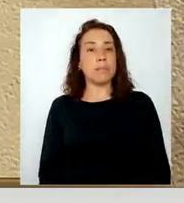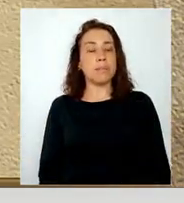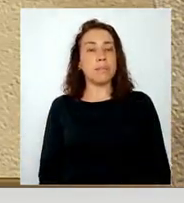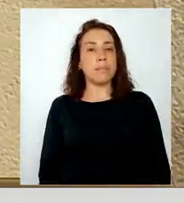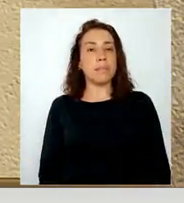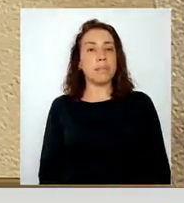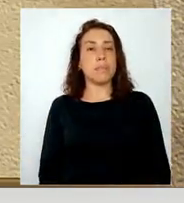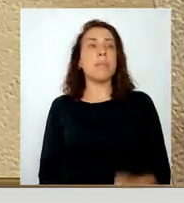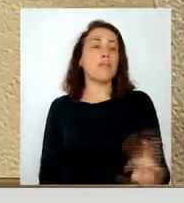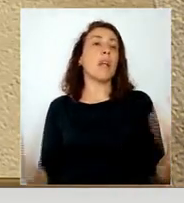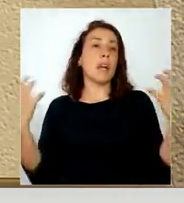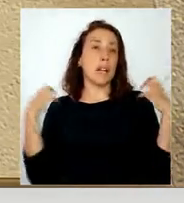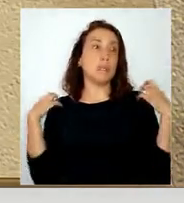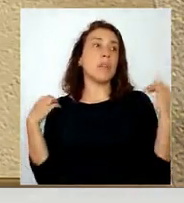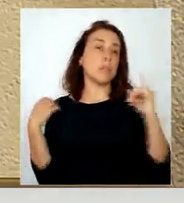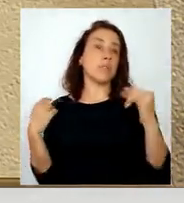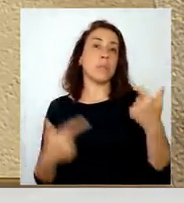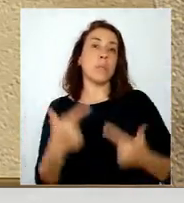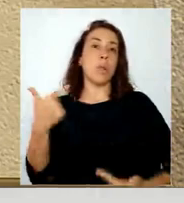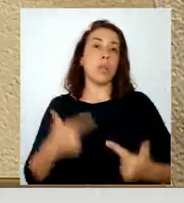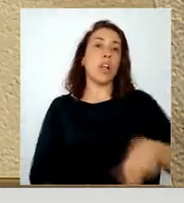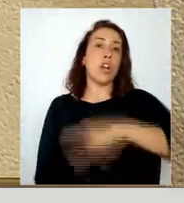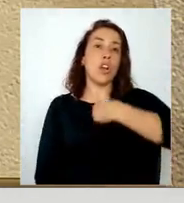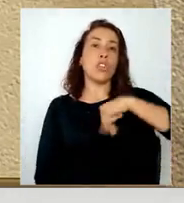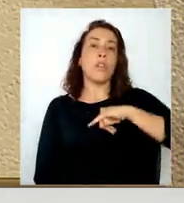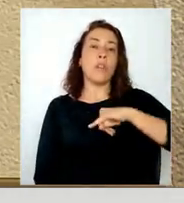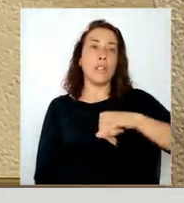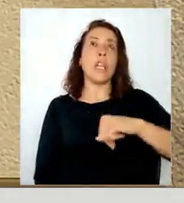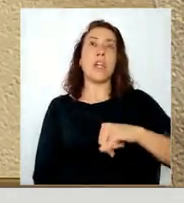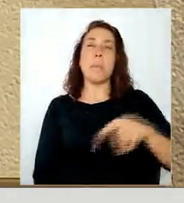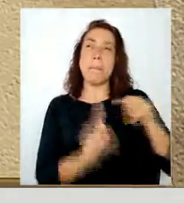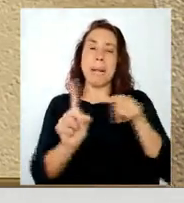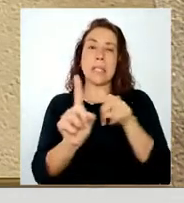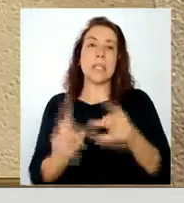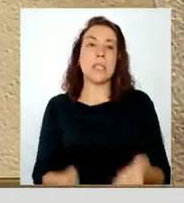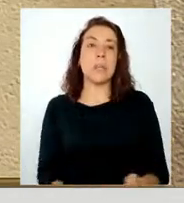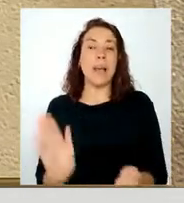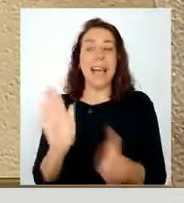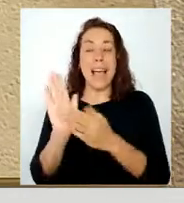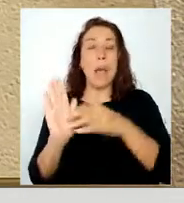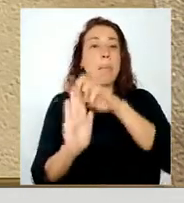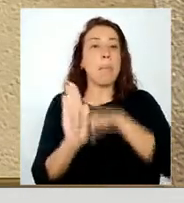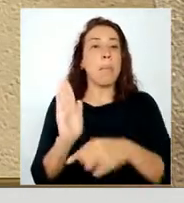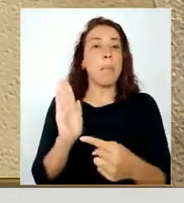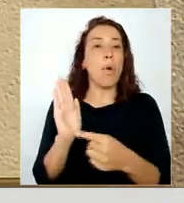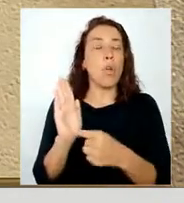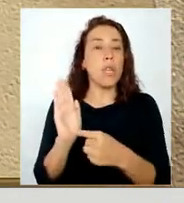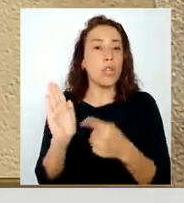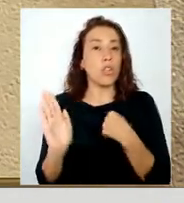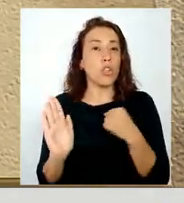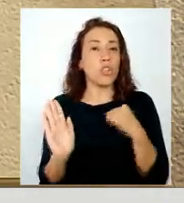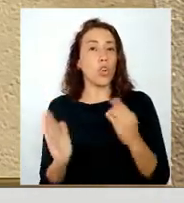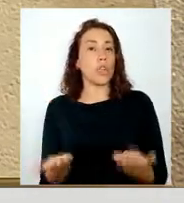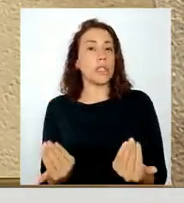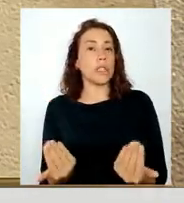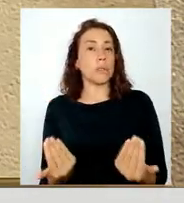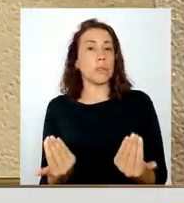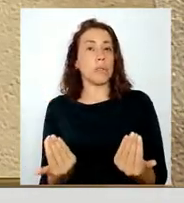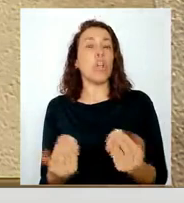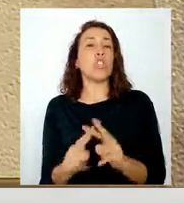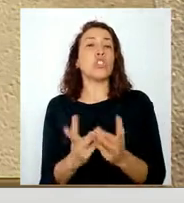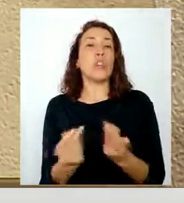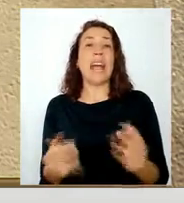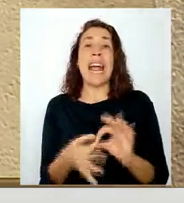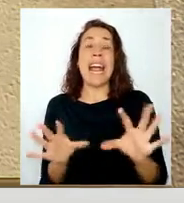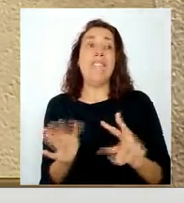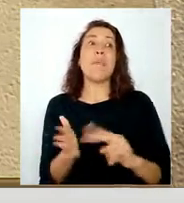política nosotros vamos a seguir atrás de esto porque justamente este proyecto Espero que venga a subsanar los graves problemas que hay Porque no